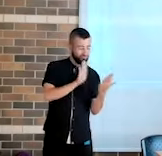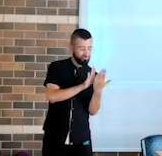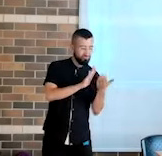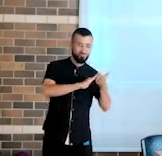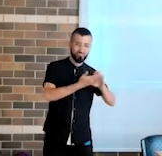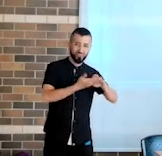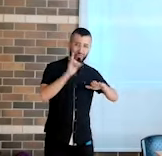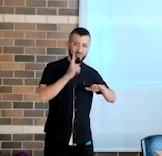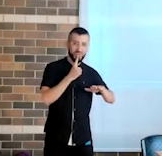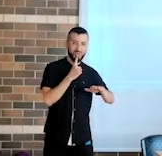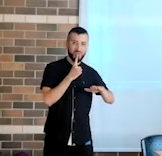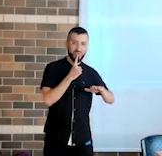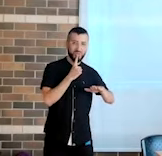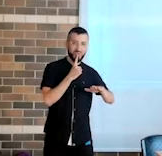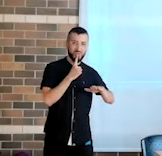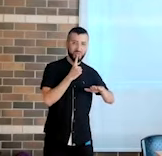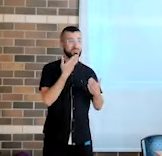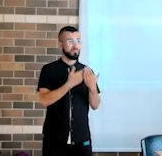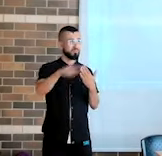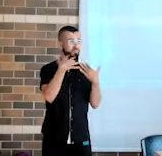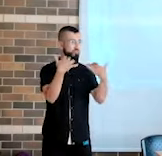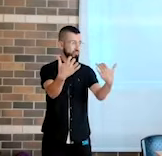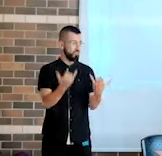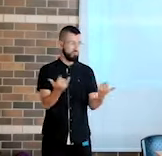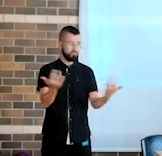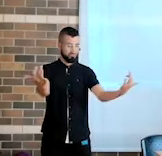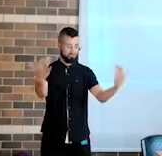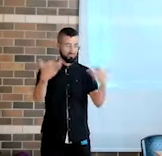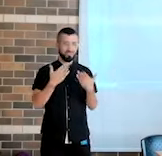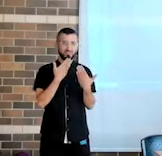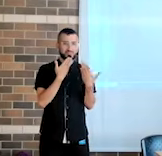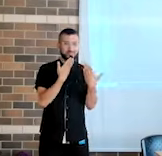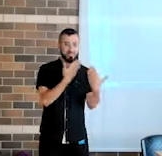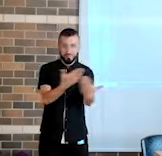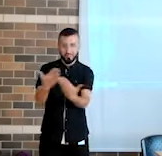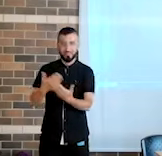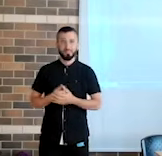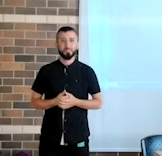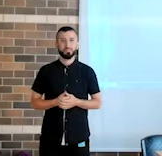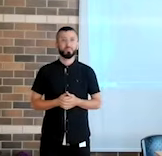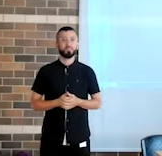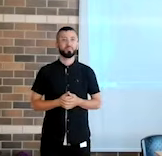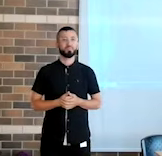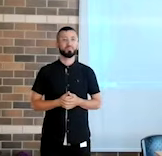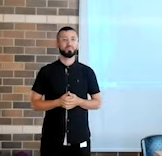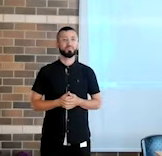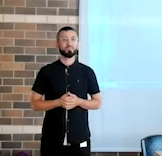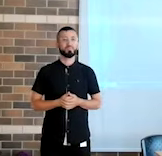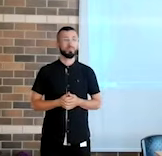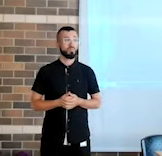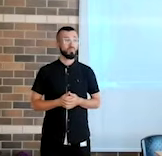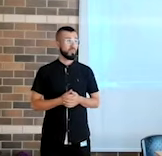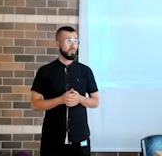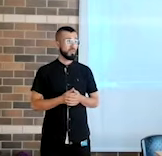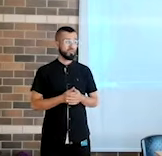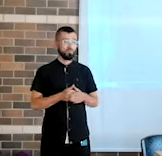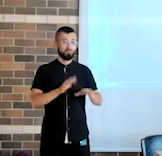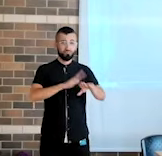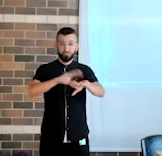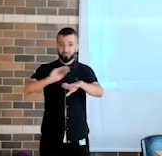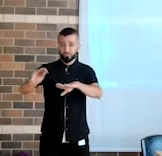Agradecerle a todo el público que nos acompañó en este espacio. Les invito a la